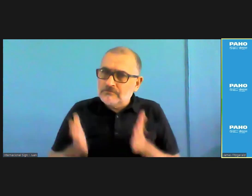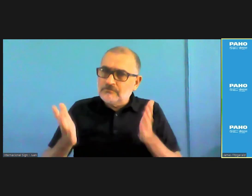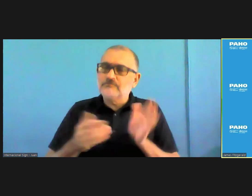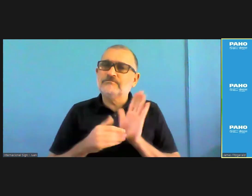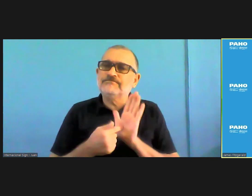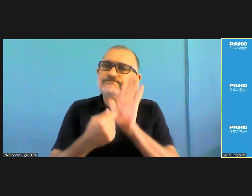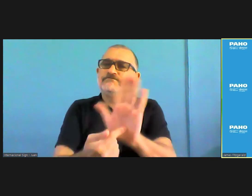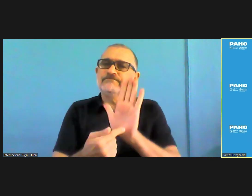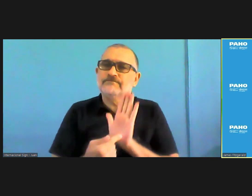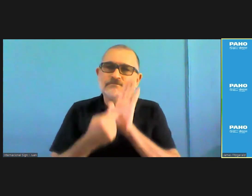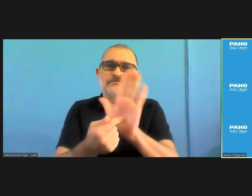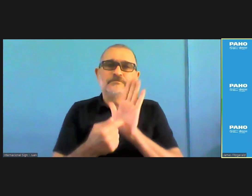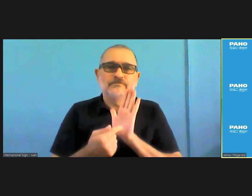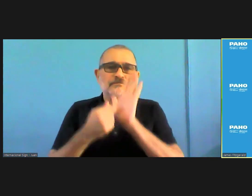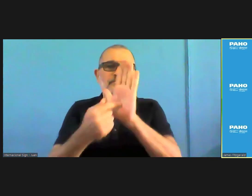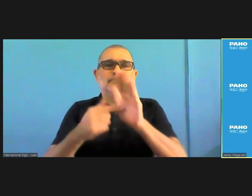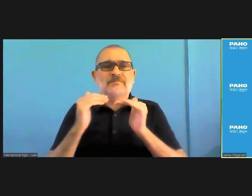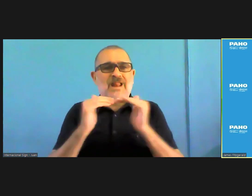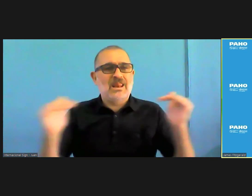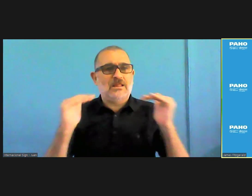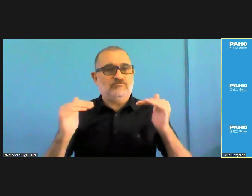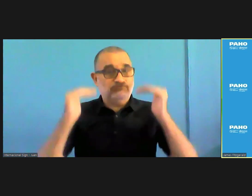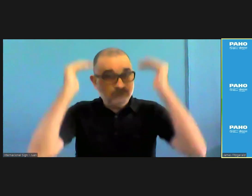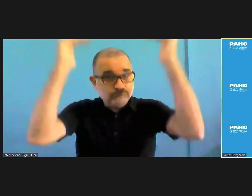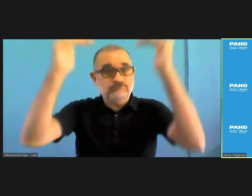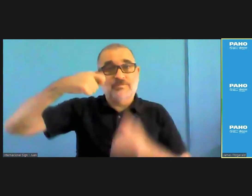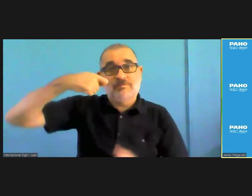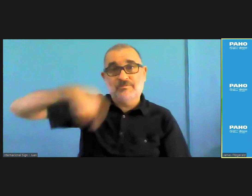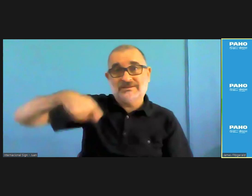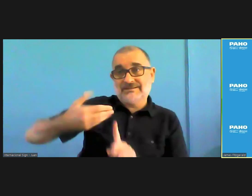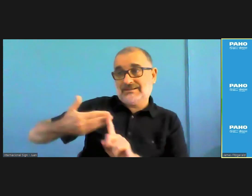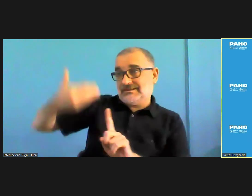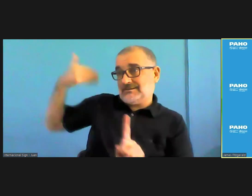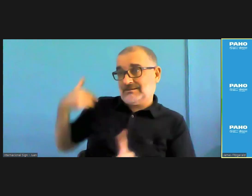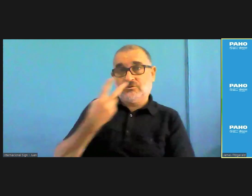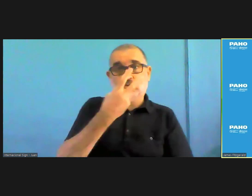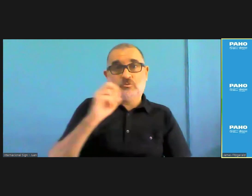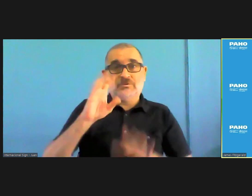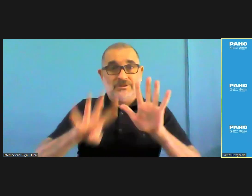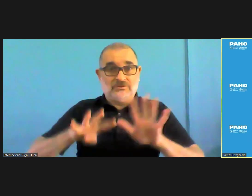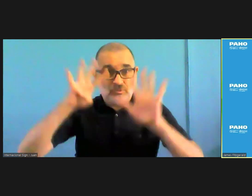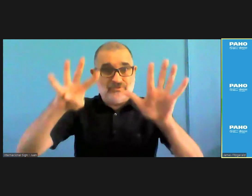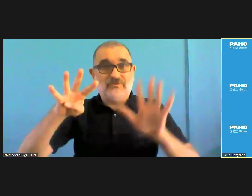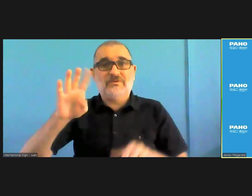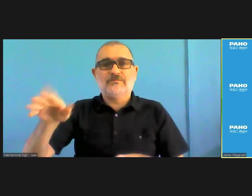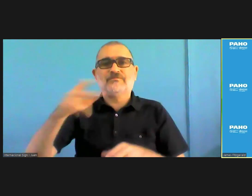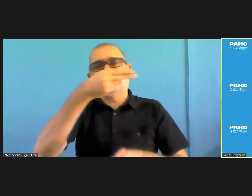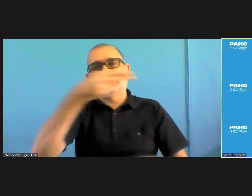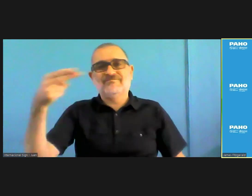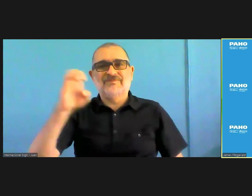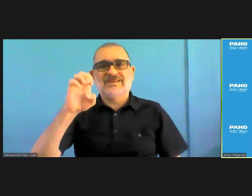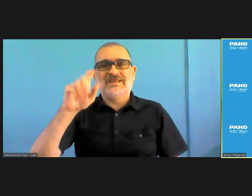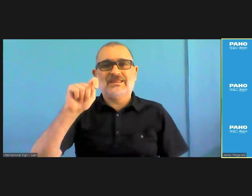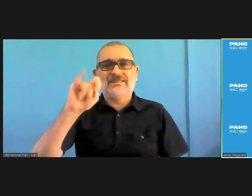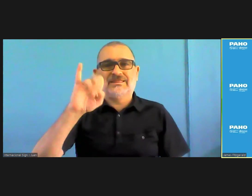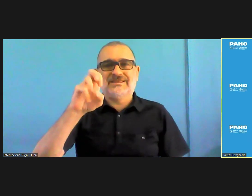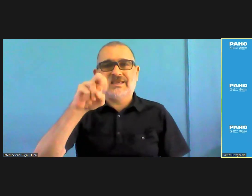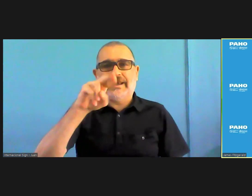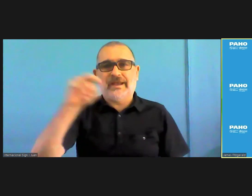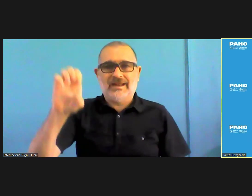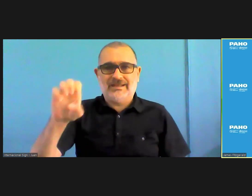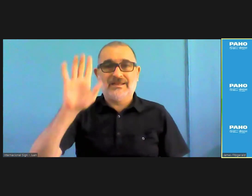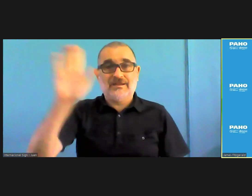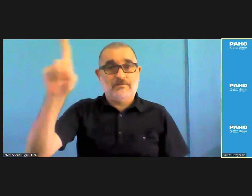y la llamada hecha por la doctora Etienne en México en abril del 2019 alrededor del complejo de atención